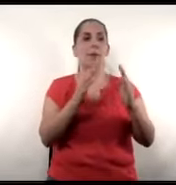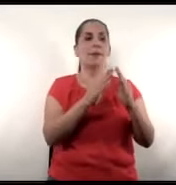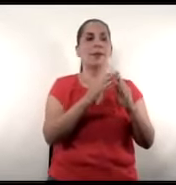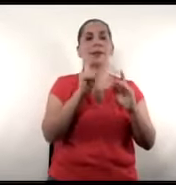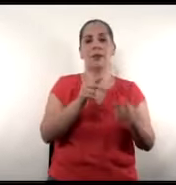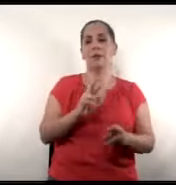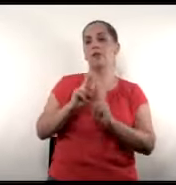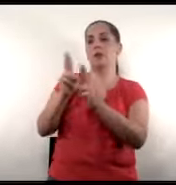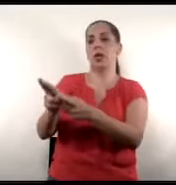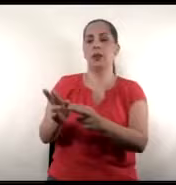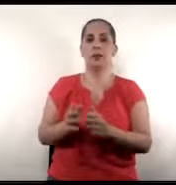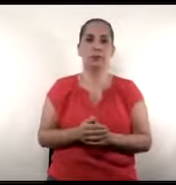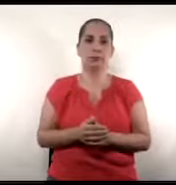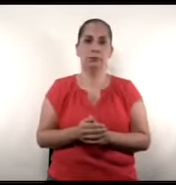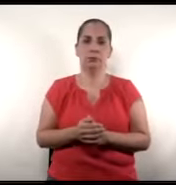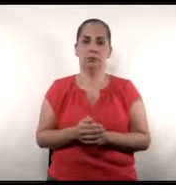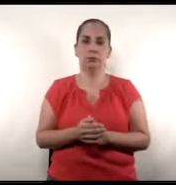regalada.